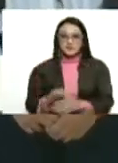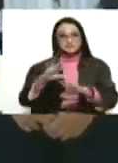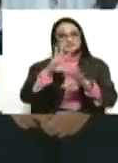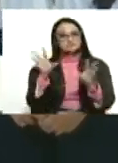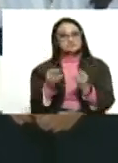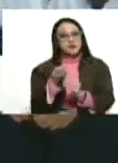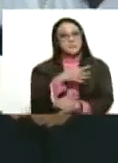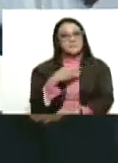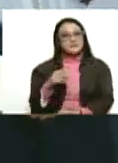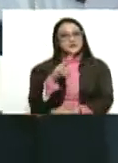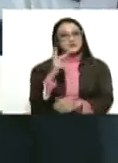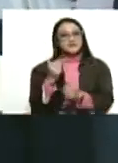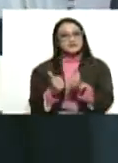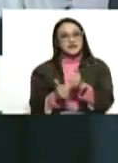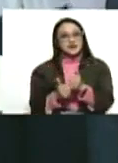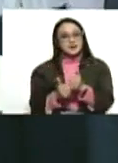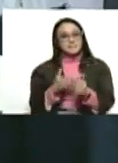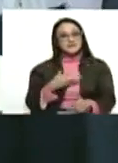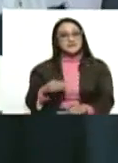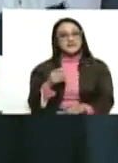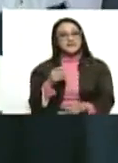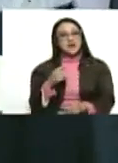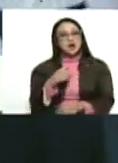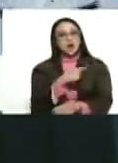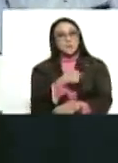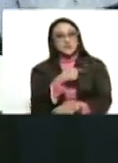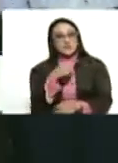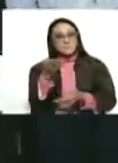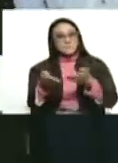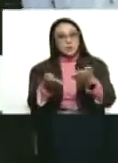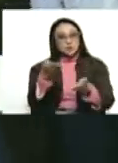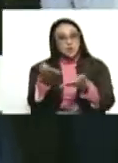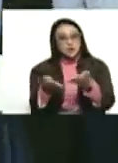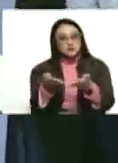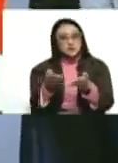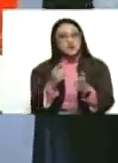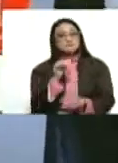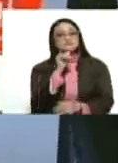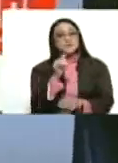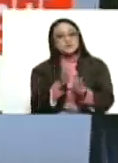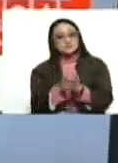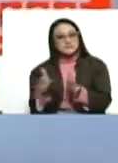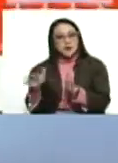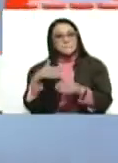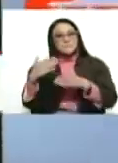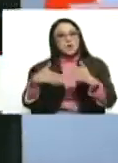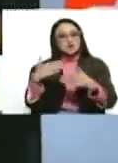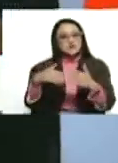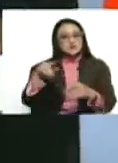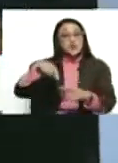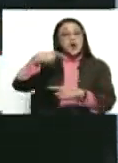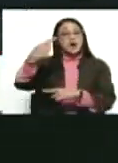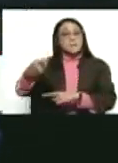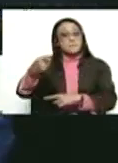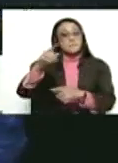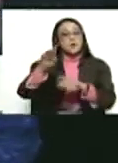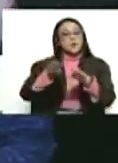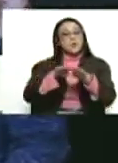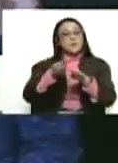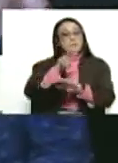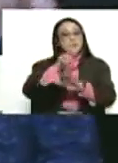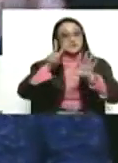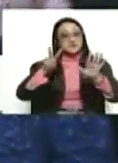del presidente vicepresidente del comité de postulaciones electorales Pues que anunciaban la extensión de este proceso de postulación hasta el próximo jueves